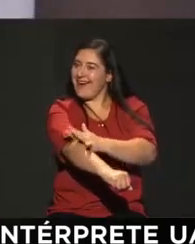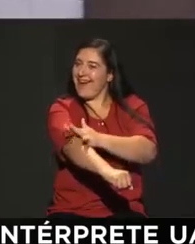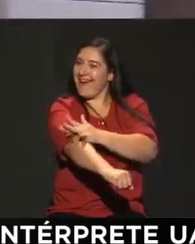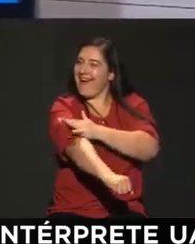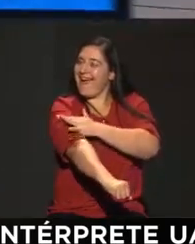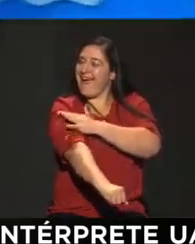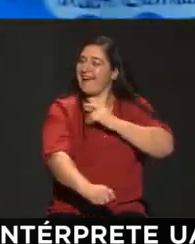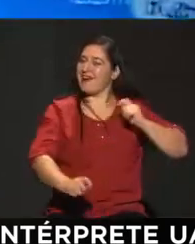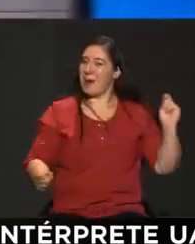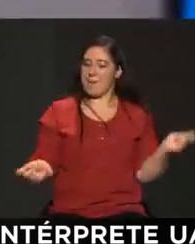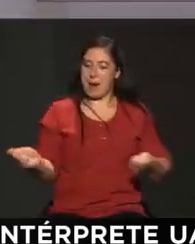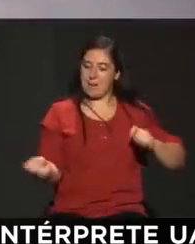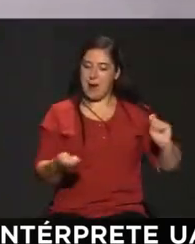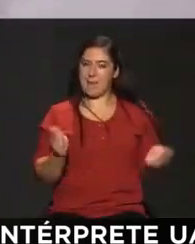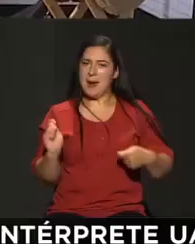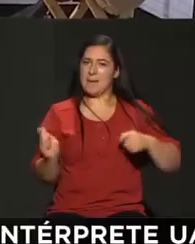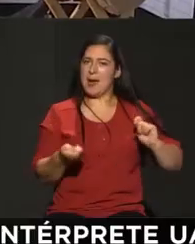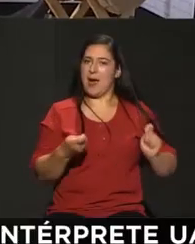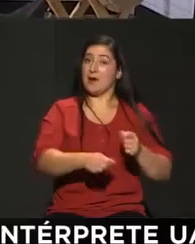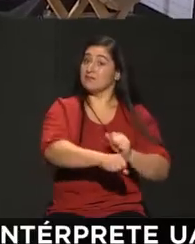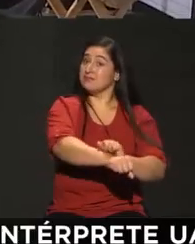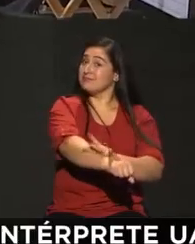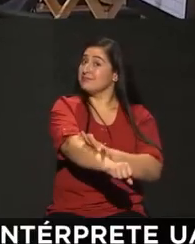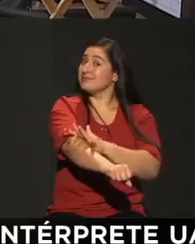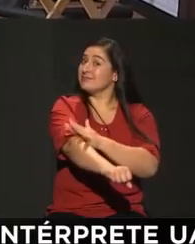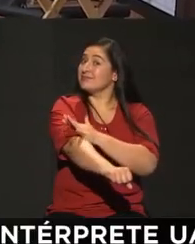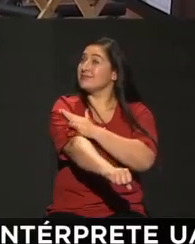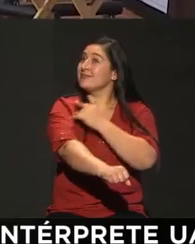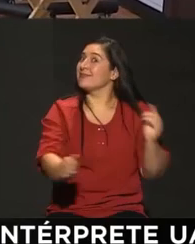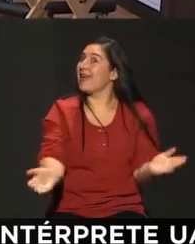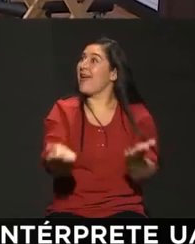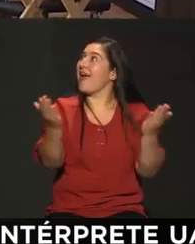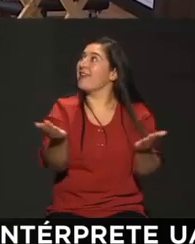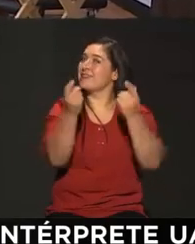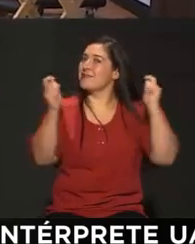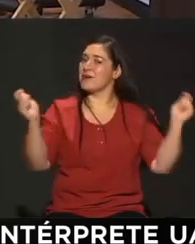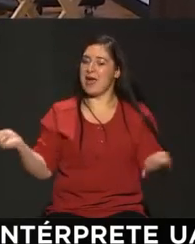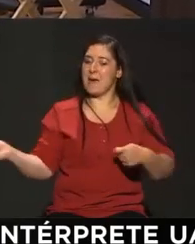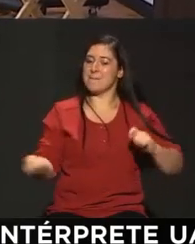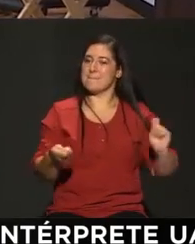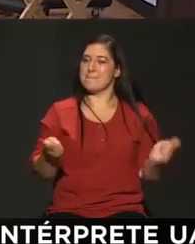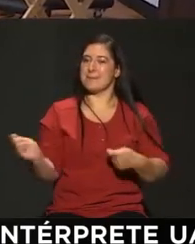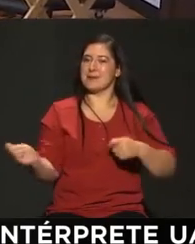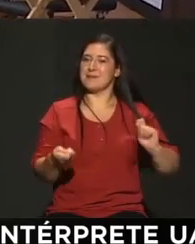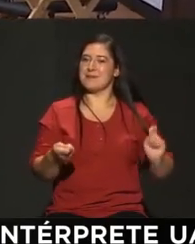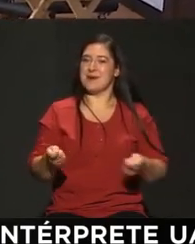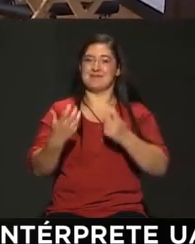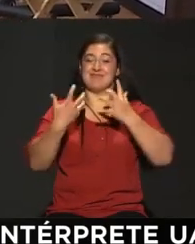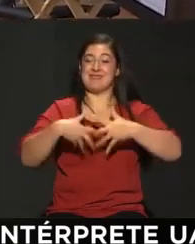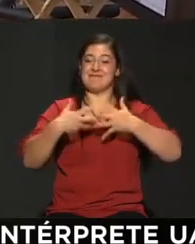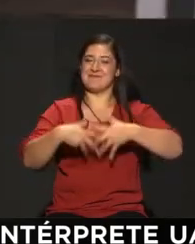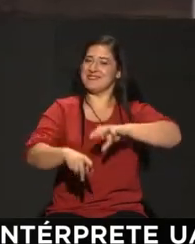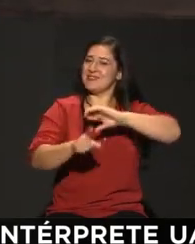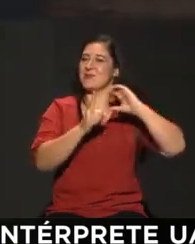tambor! ¡Ay, qué emoción! ¡Anima, qué mensaje me van a dar ustedes hoy! Empresa cultural,